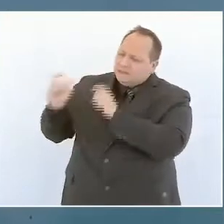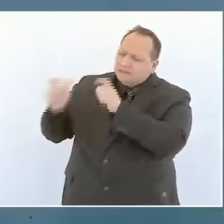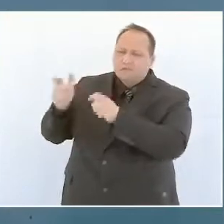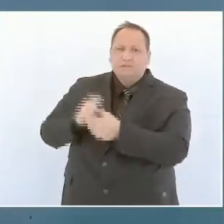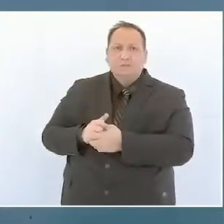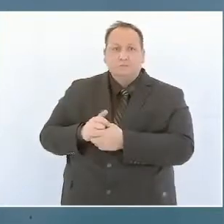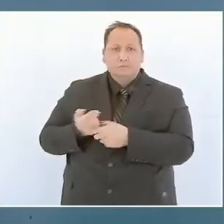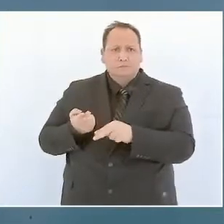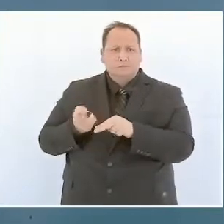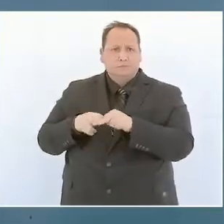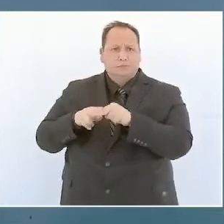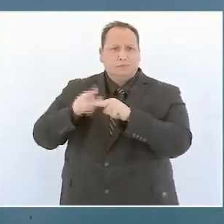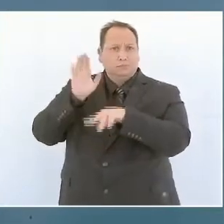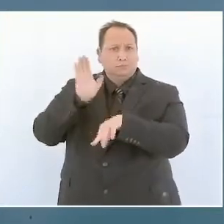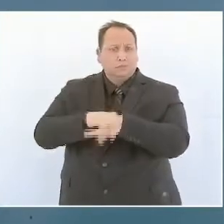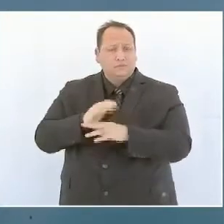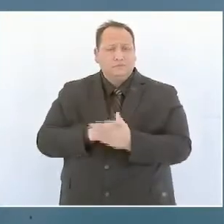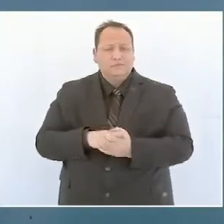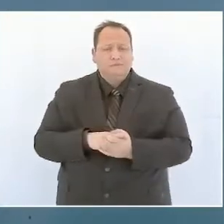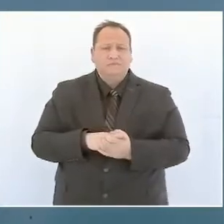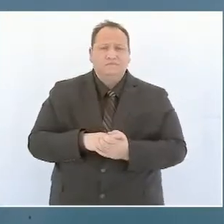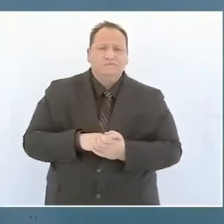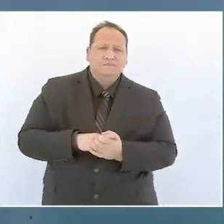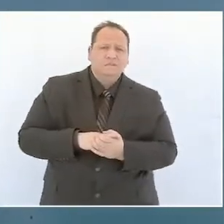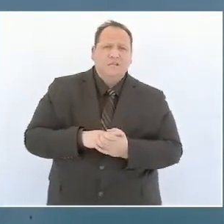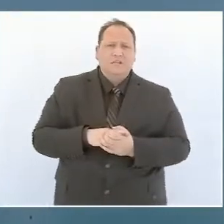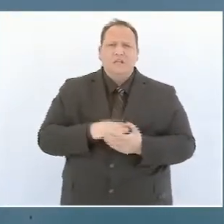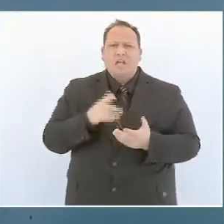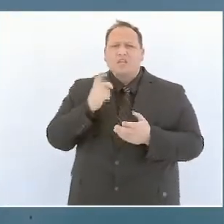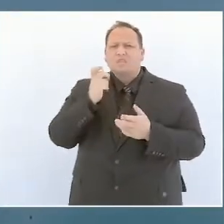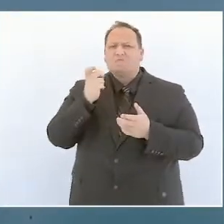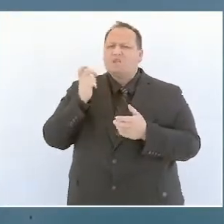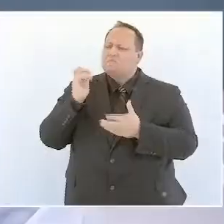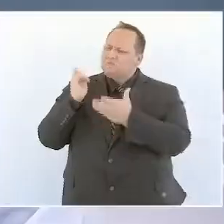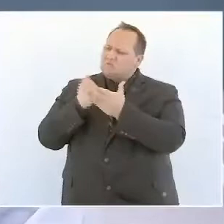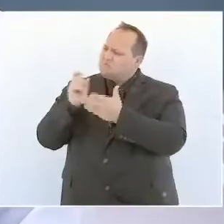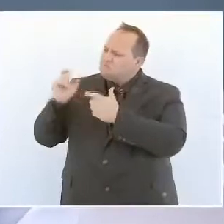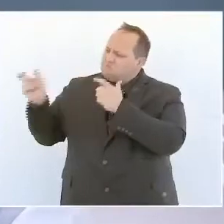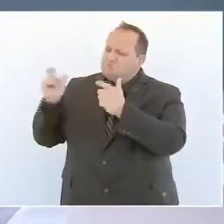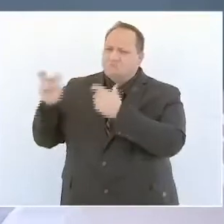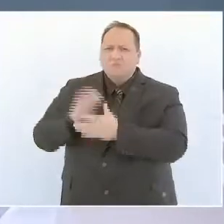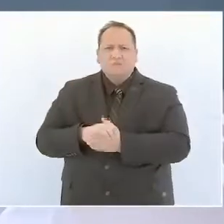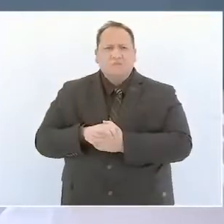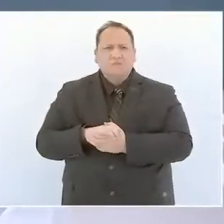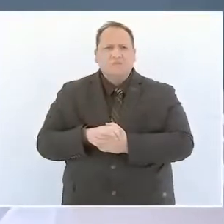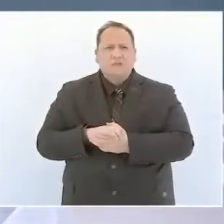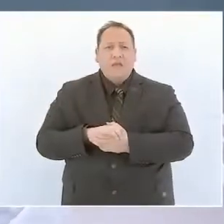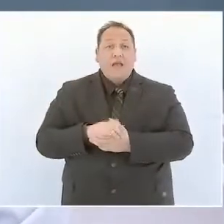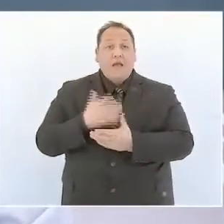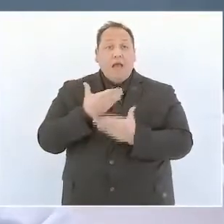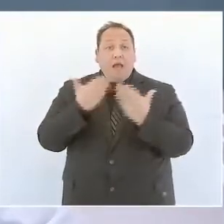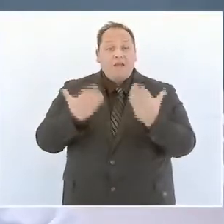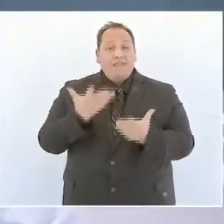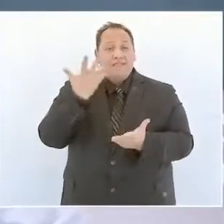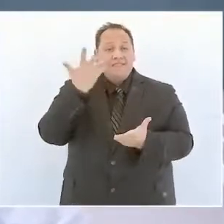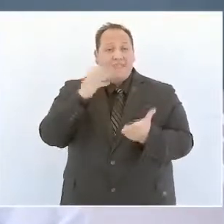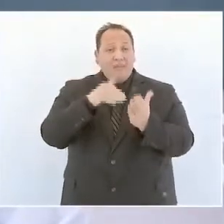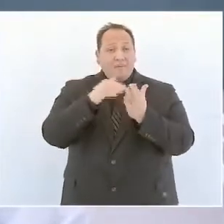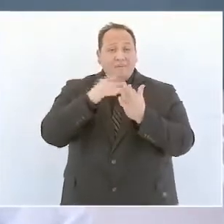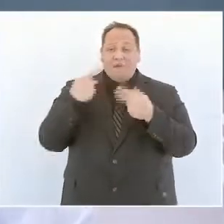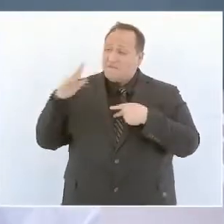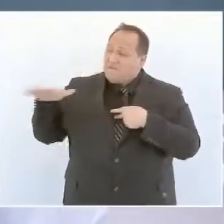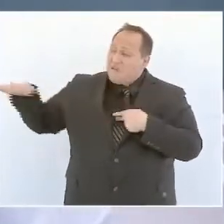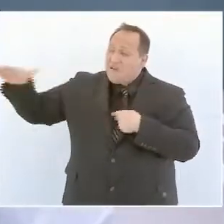ha crecido la cantidad de remesas. Y eso llega a 10 millones de